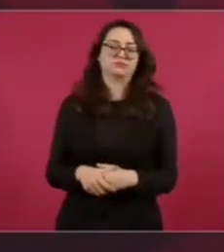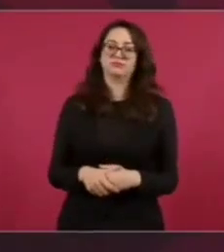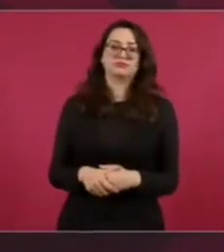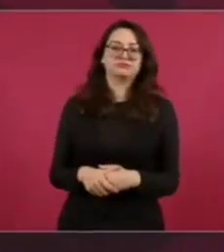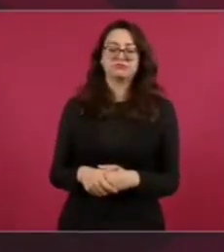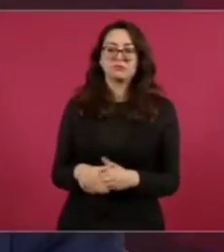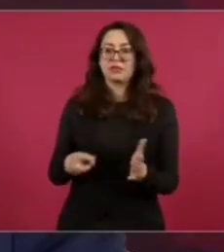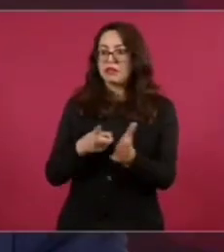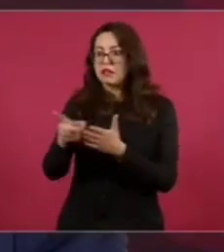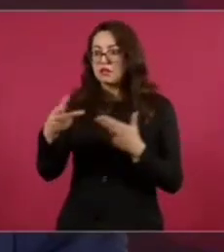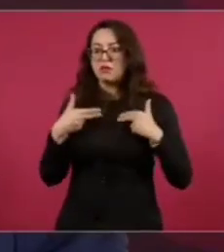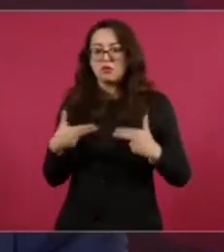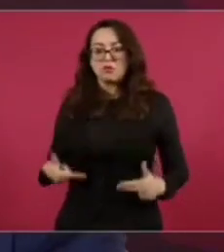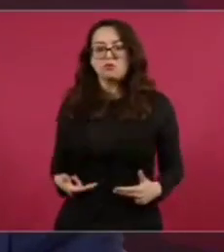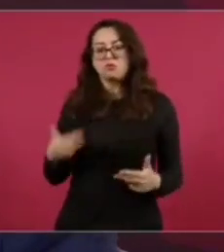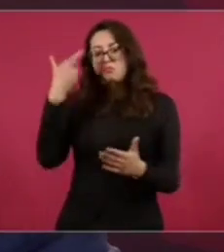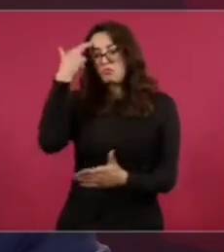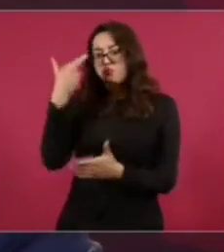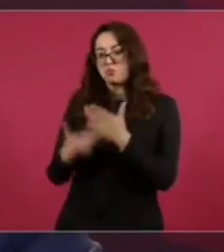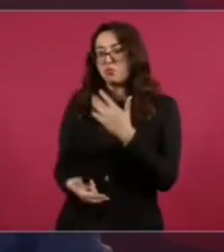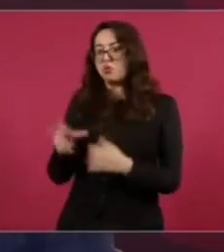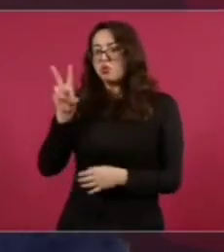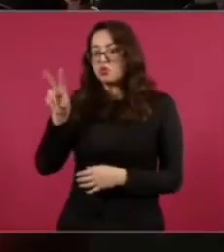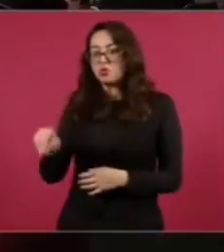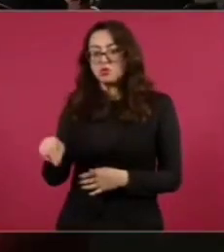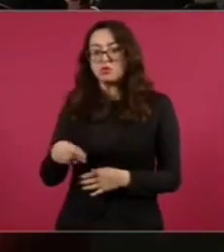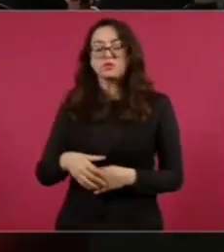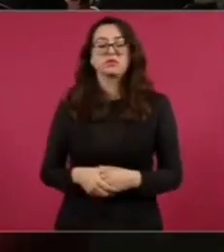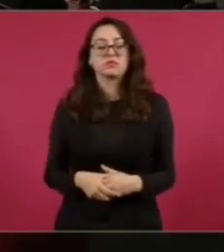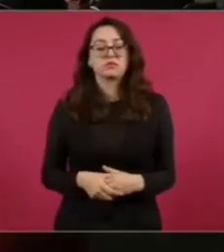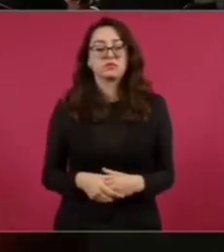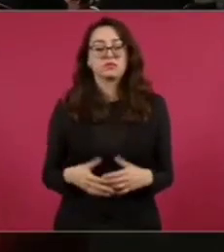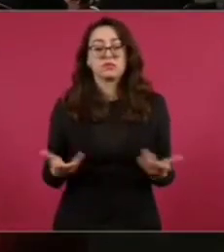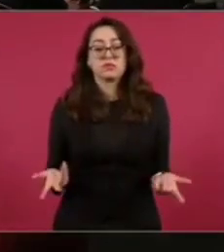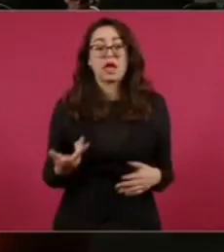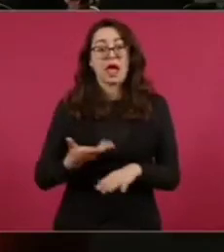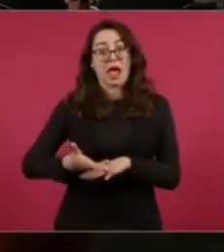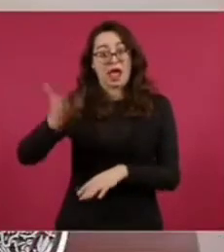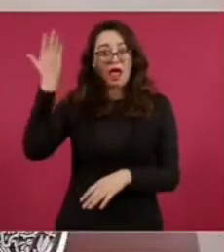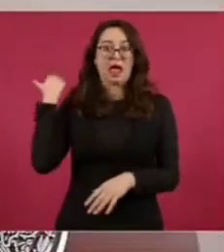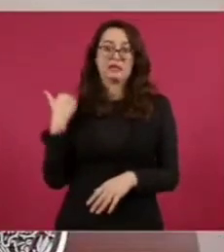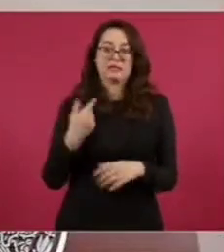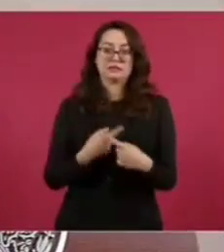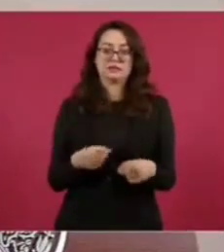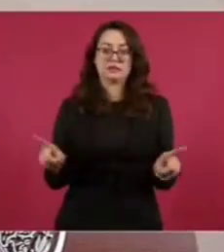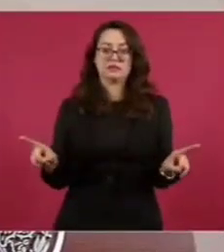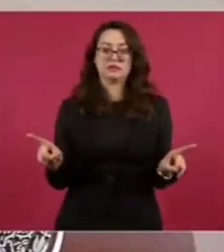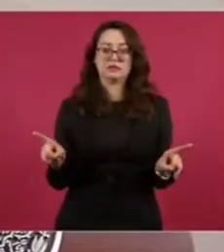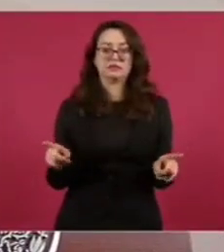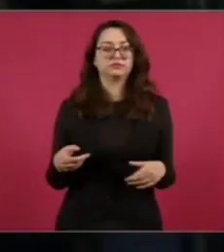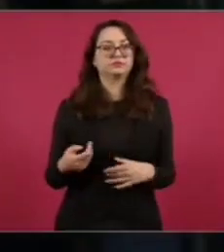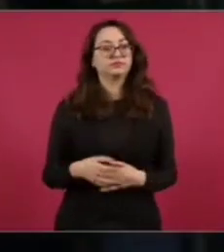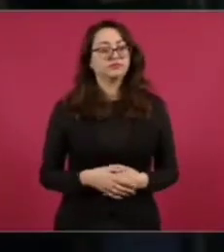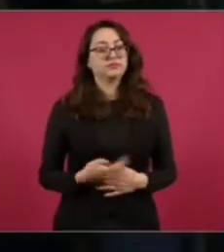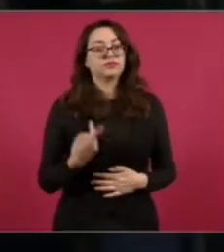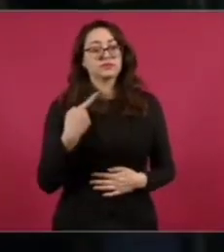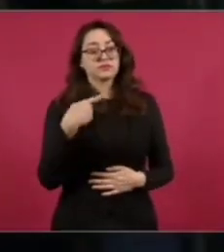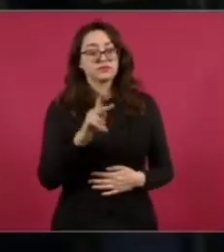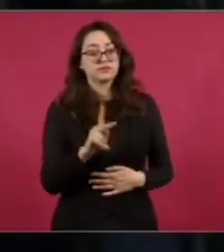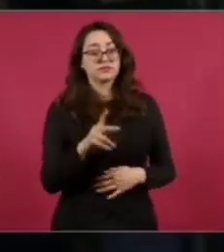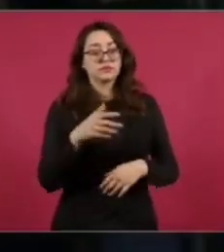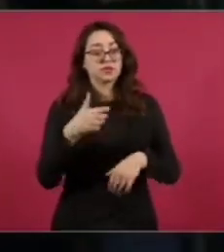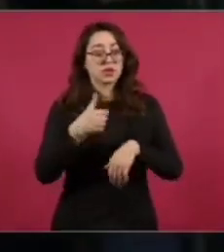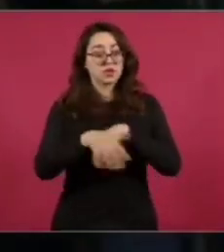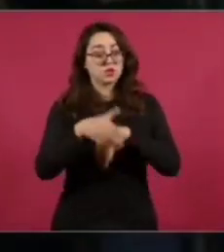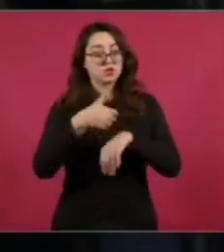antes. Pero le dio el teléfono no solo a... Cuando ustedes callaban. Pero le dio el teléfono no solamente a